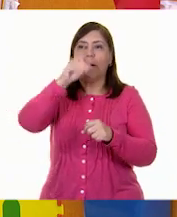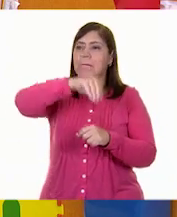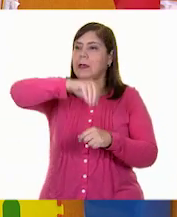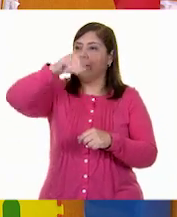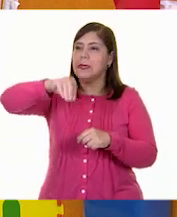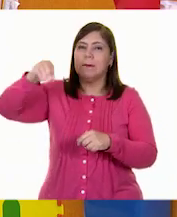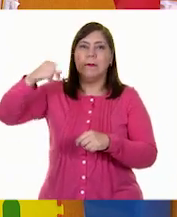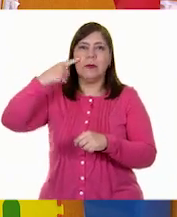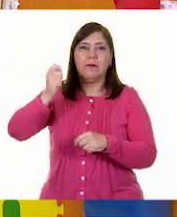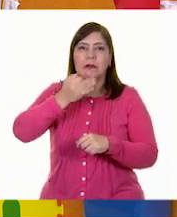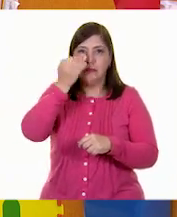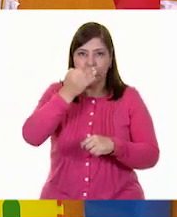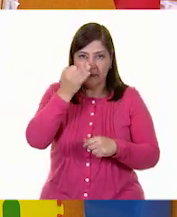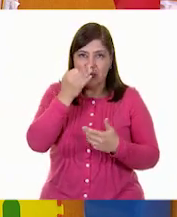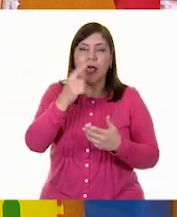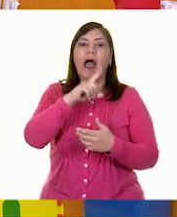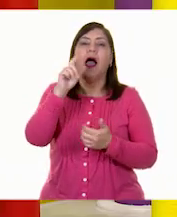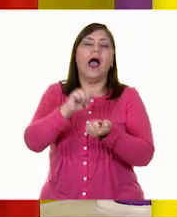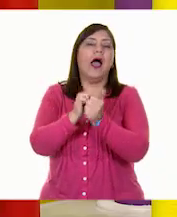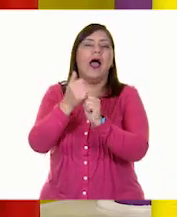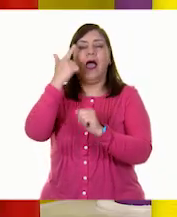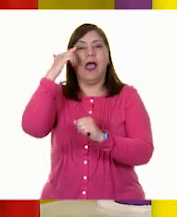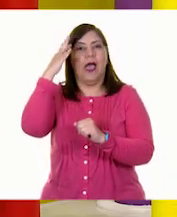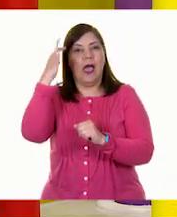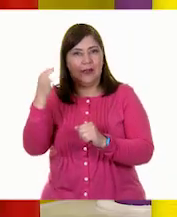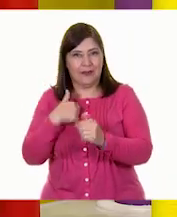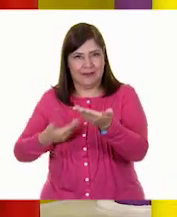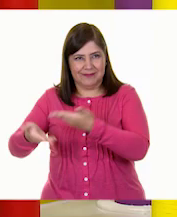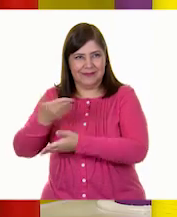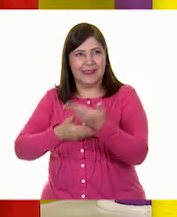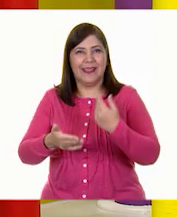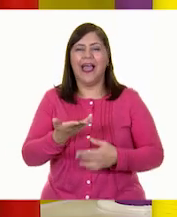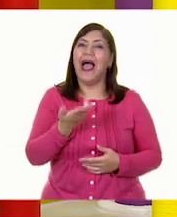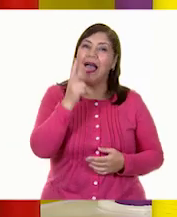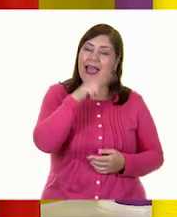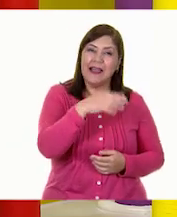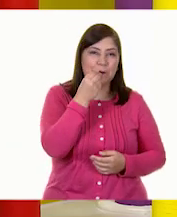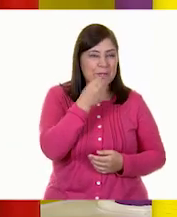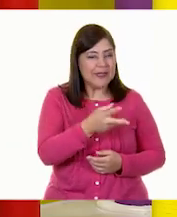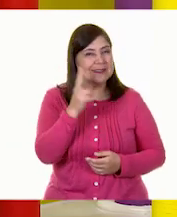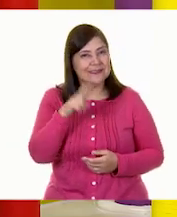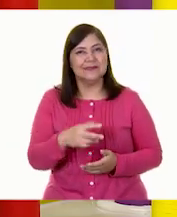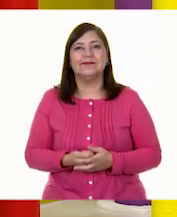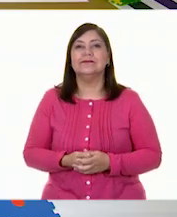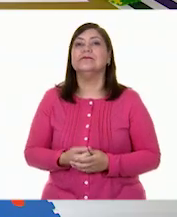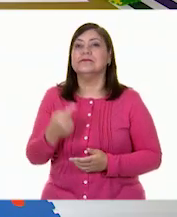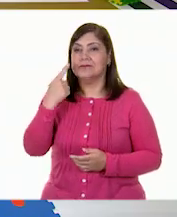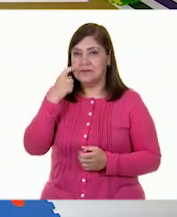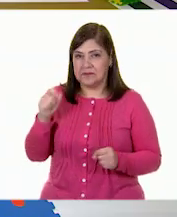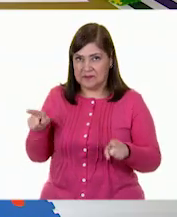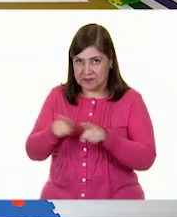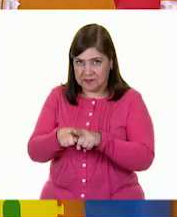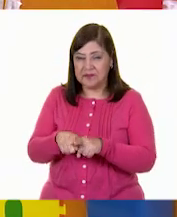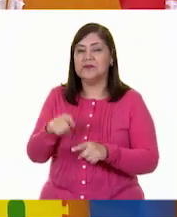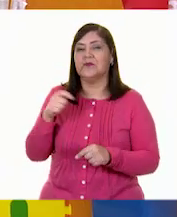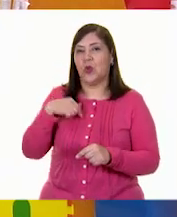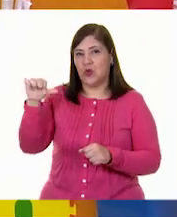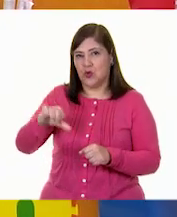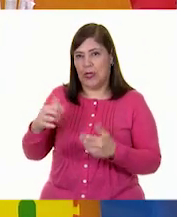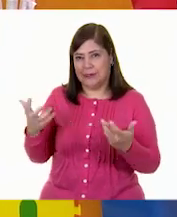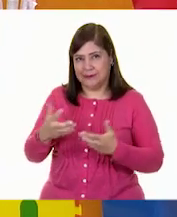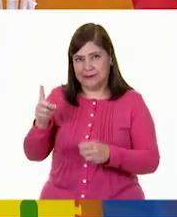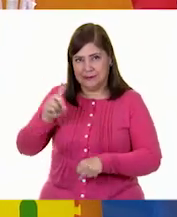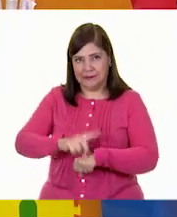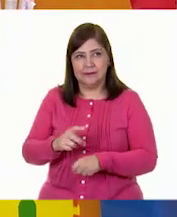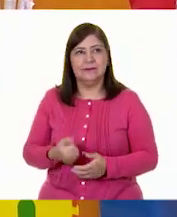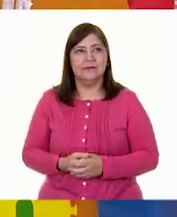flor y cosas así. Okay. Y ya después se construyó la adivinanza que te compartí. ¡Oh, qué bonito! Muy bien. Eso mismo vamos a hacer el día de hoy. Perfecto.